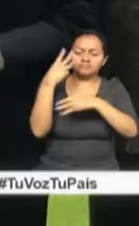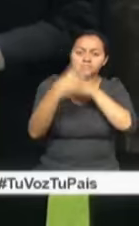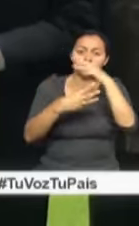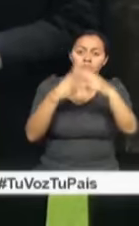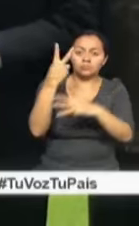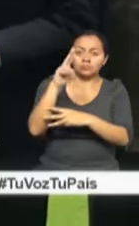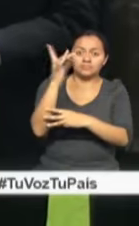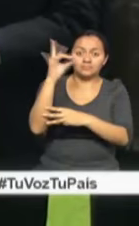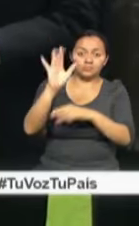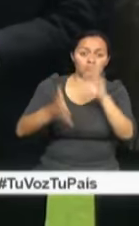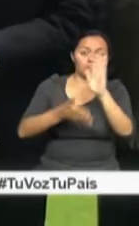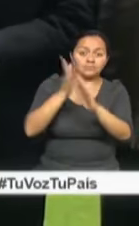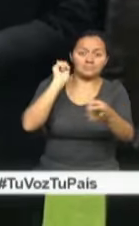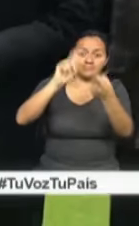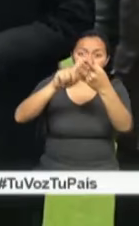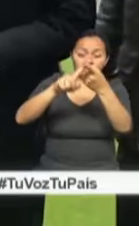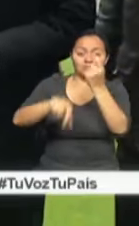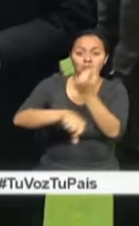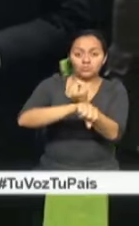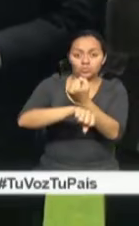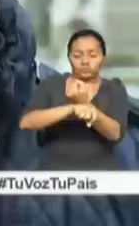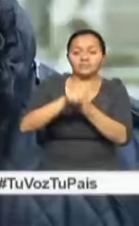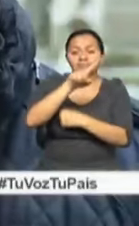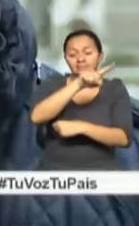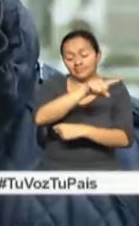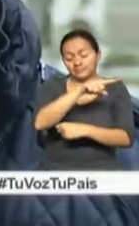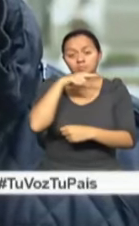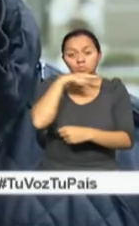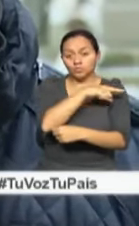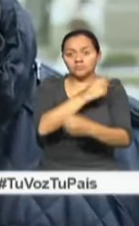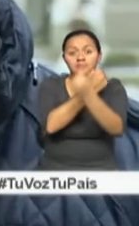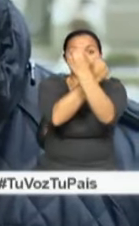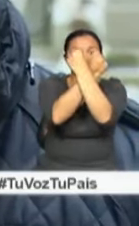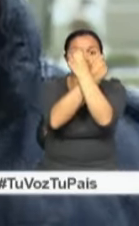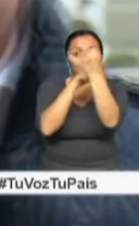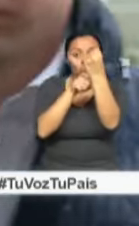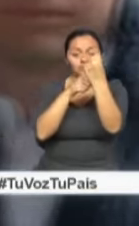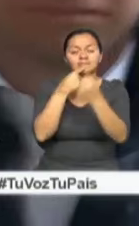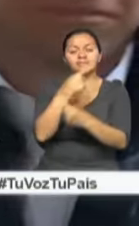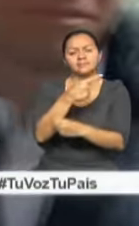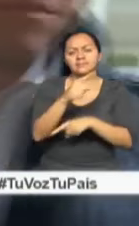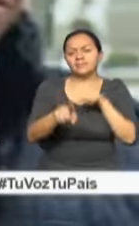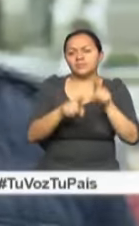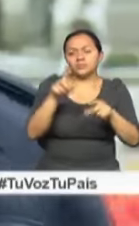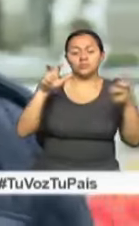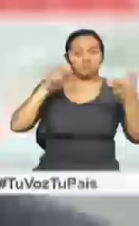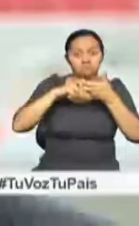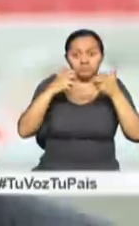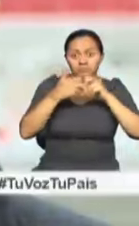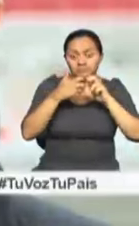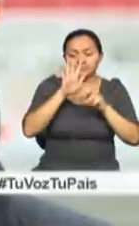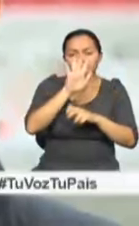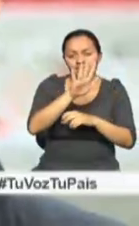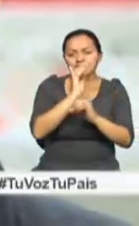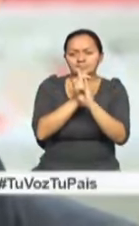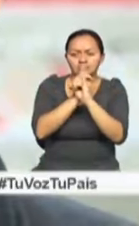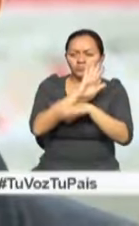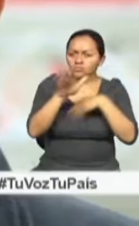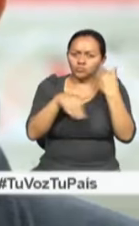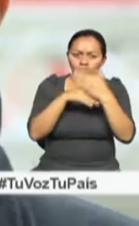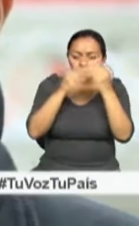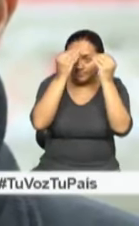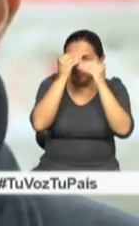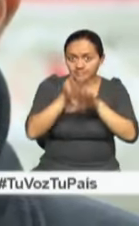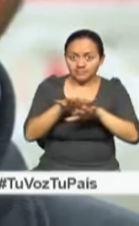próximo. Con la promesa de Moscú de aplicar tolerancia cero frente a posibles incidentes, la institución reduce sus preocupaciones por